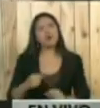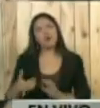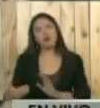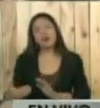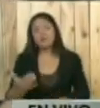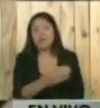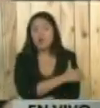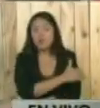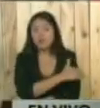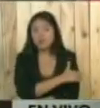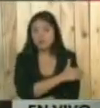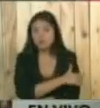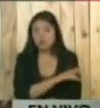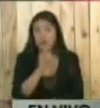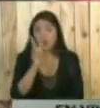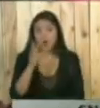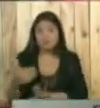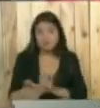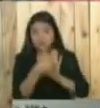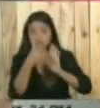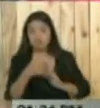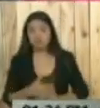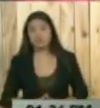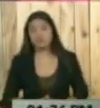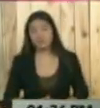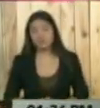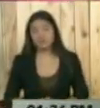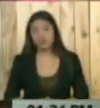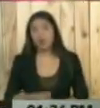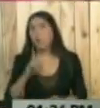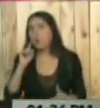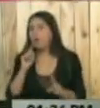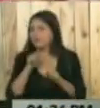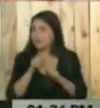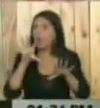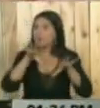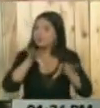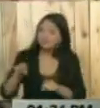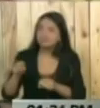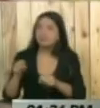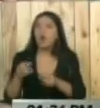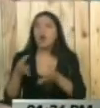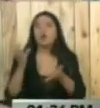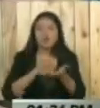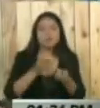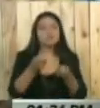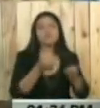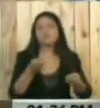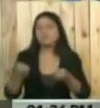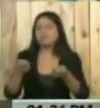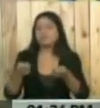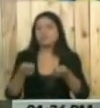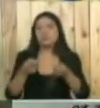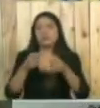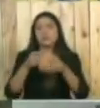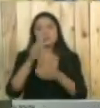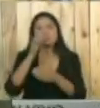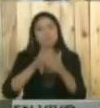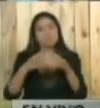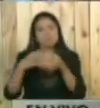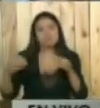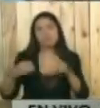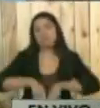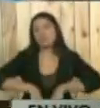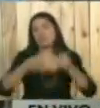contrarrevolución bolivariana e imperial con el fin de retomar su estrategia de dominación, expansionismo, divisionismo y